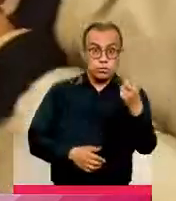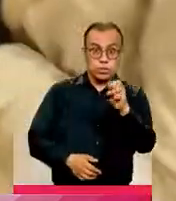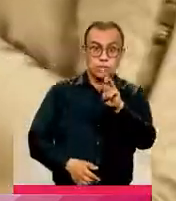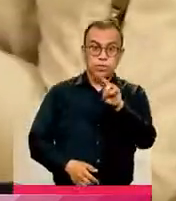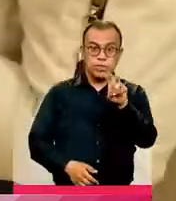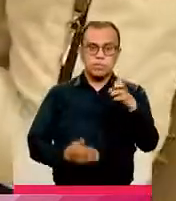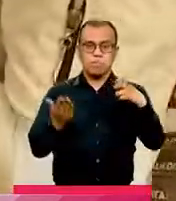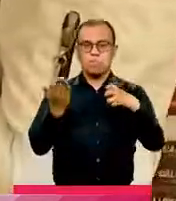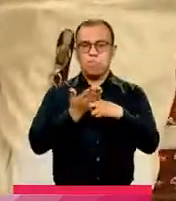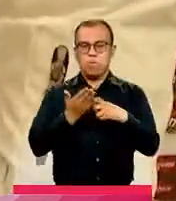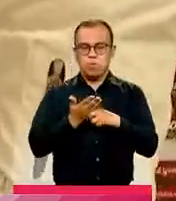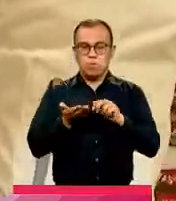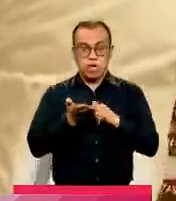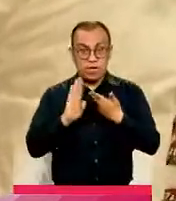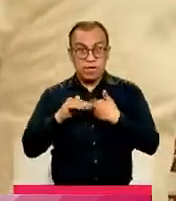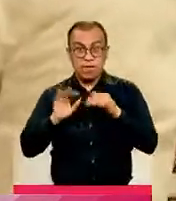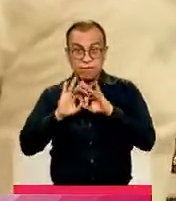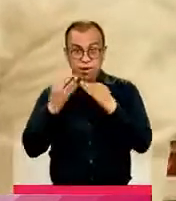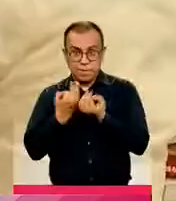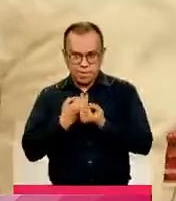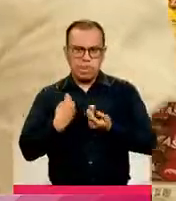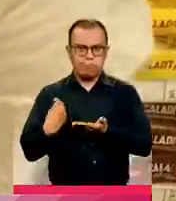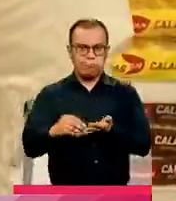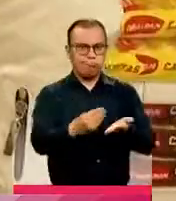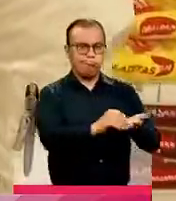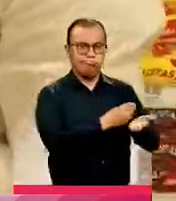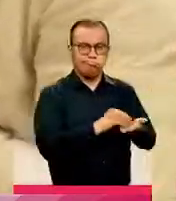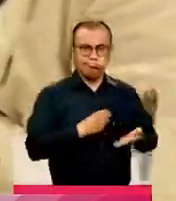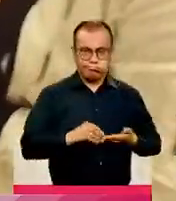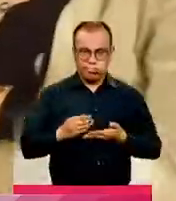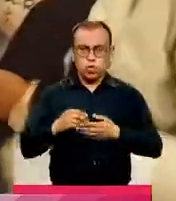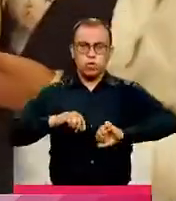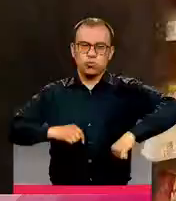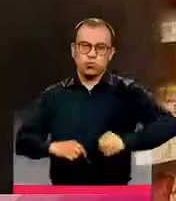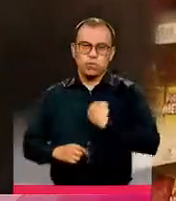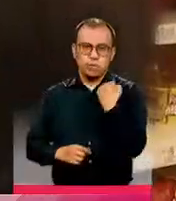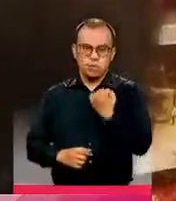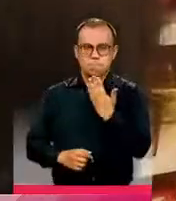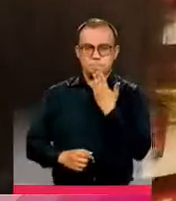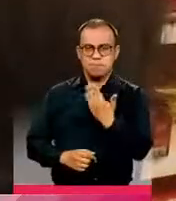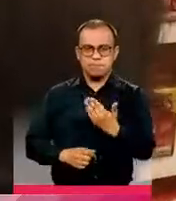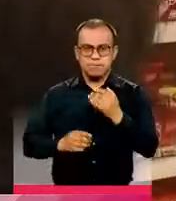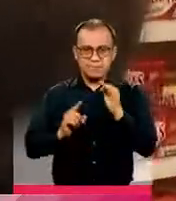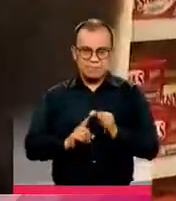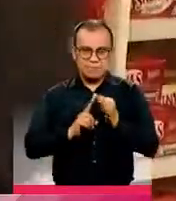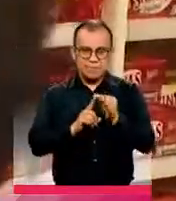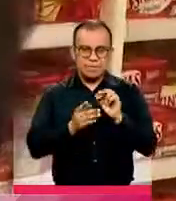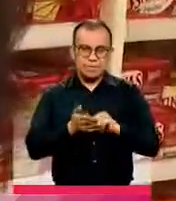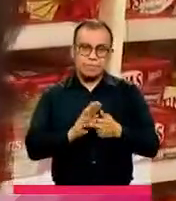3.063.236 bonos que las familias han canjeado en los 606 supermercados autorizados